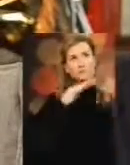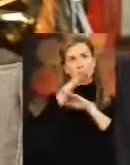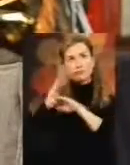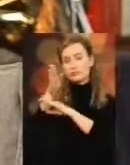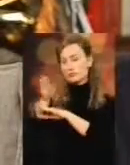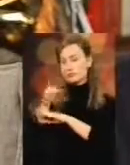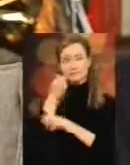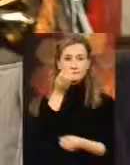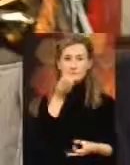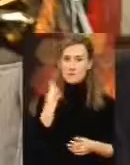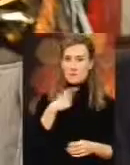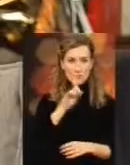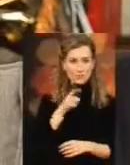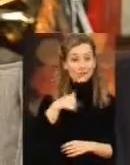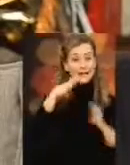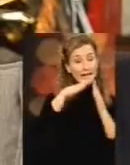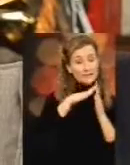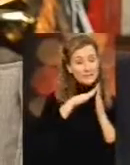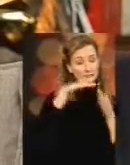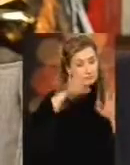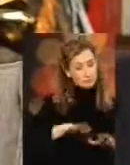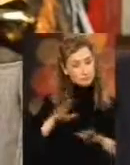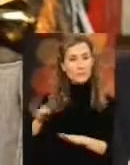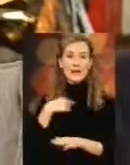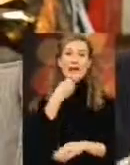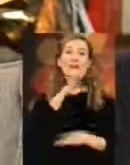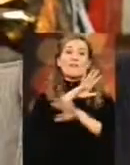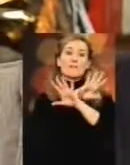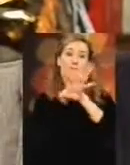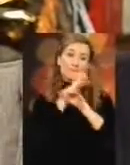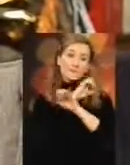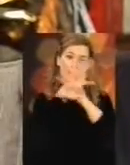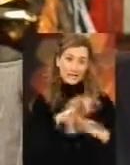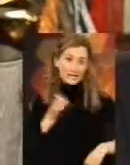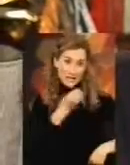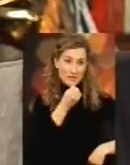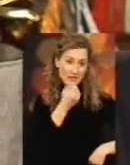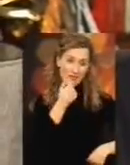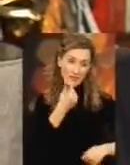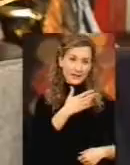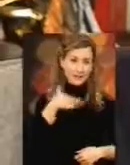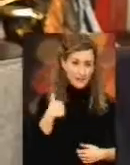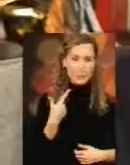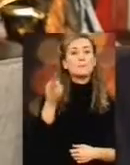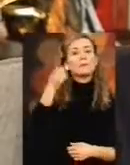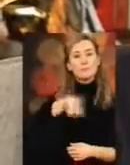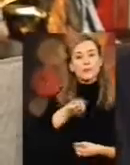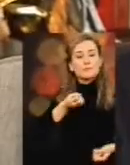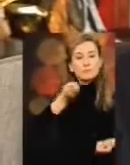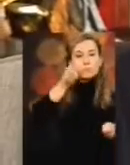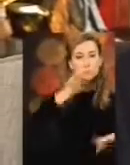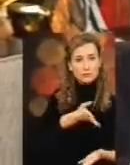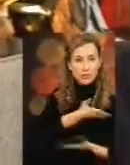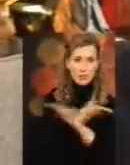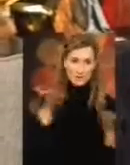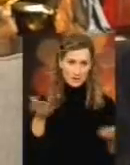nuestra geografía. Hoy estoy en sus casas para desearles feliz Navidad, desde luego, pero también